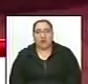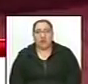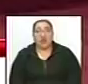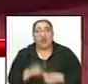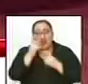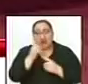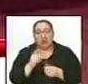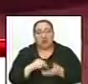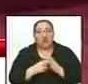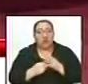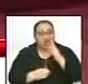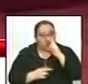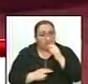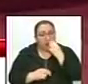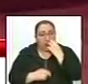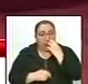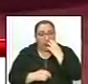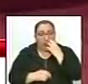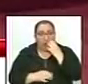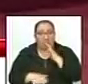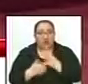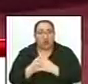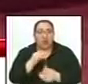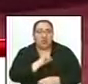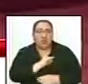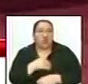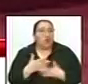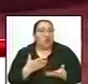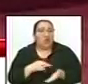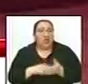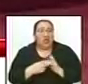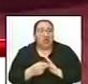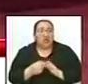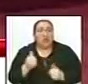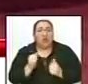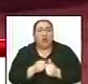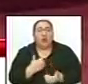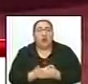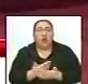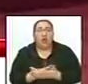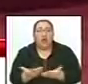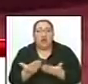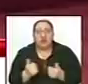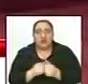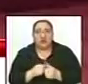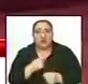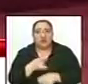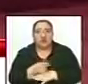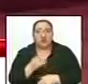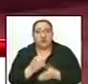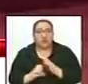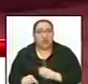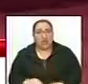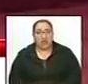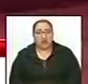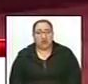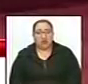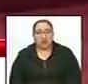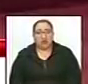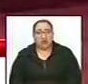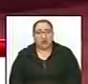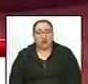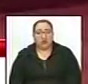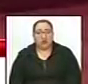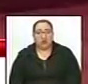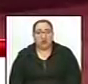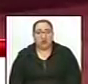las instituciones. No tiene un solo elemento, presidente, que pueda demostrar los hechos en materia de las imputaciones que ha hecho el